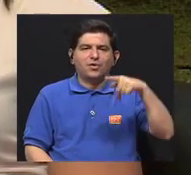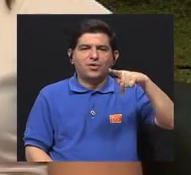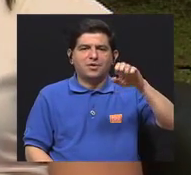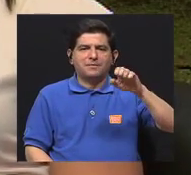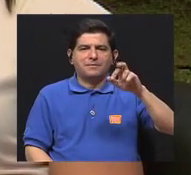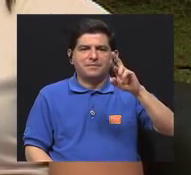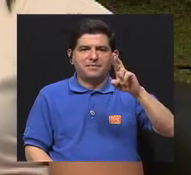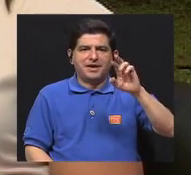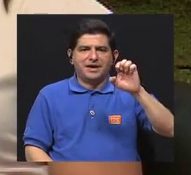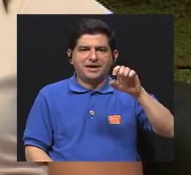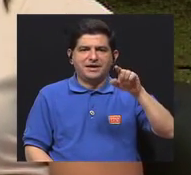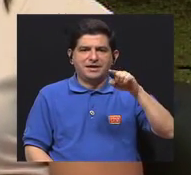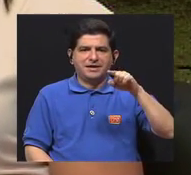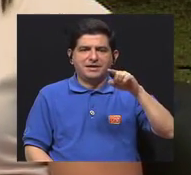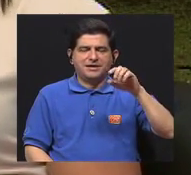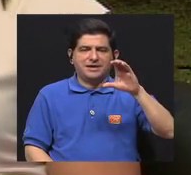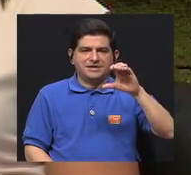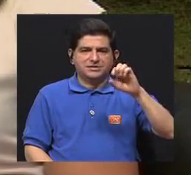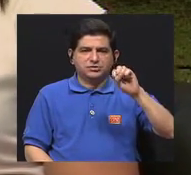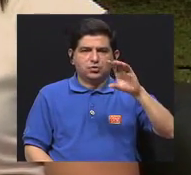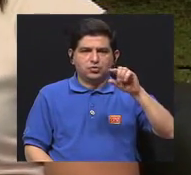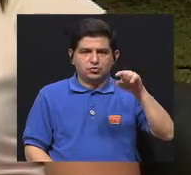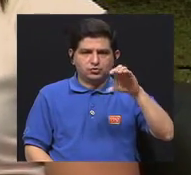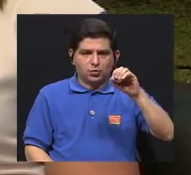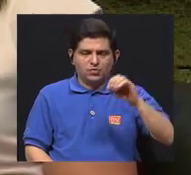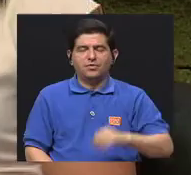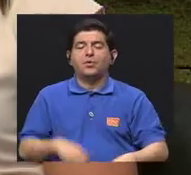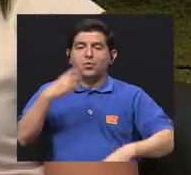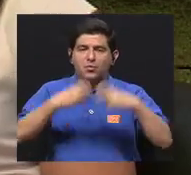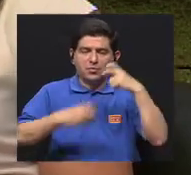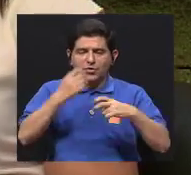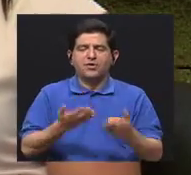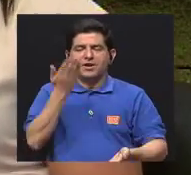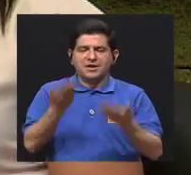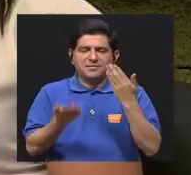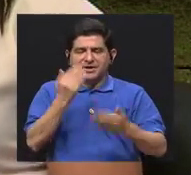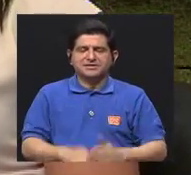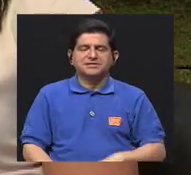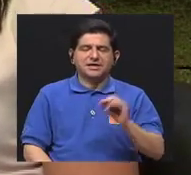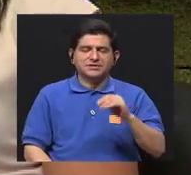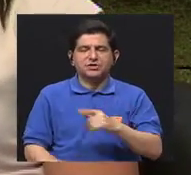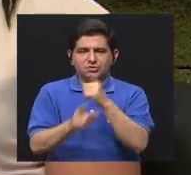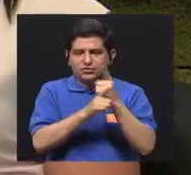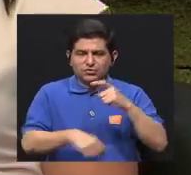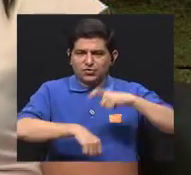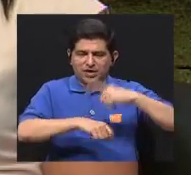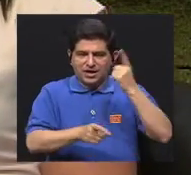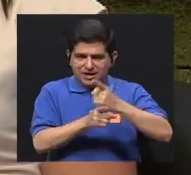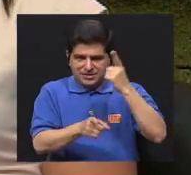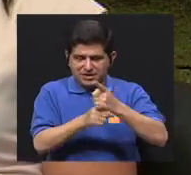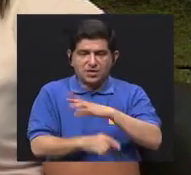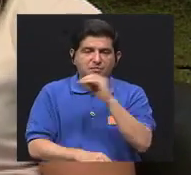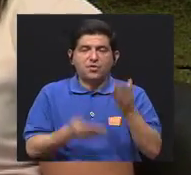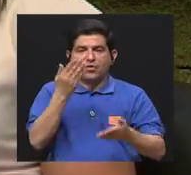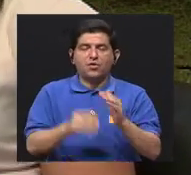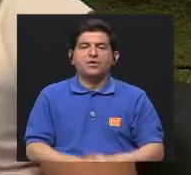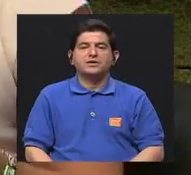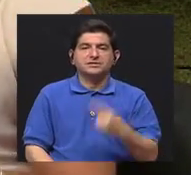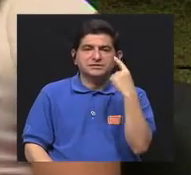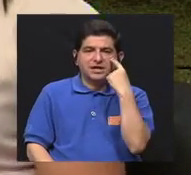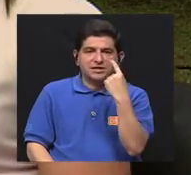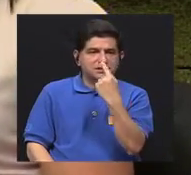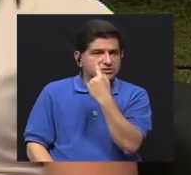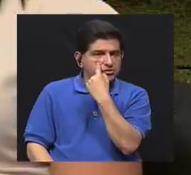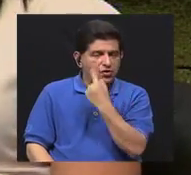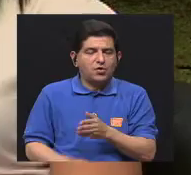importante, que puede darse tanto por problemas refractivos o por problemas de lentes que no fueron corregidos a tiempo, o por ojos desviados que